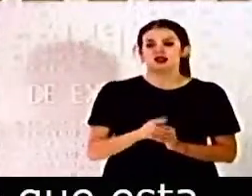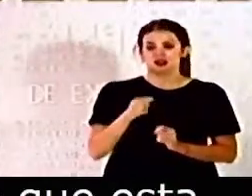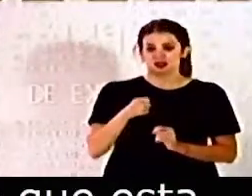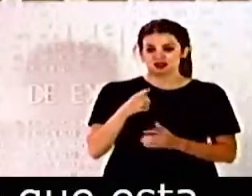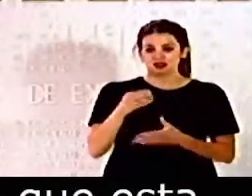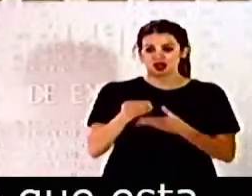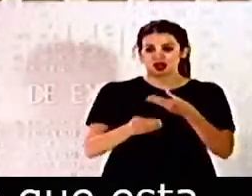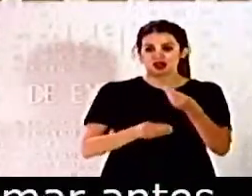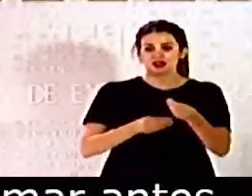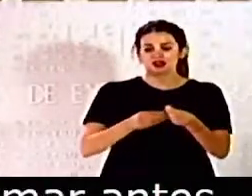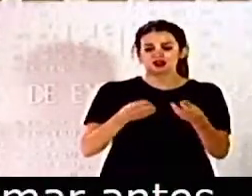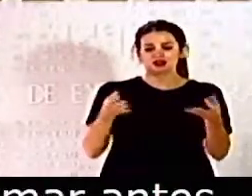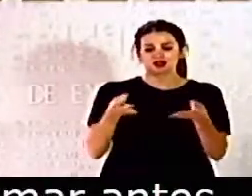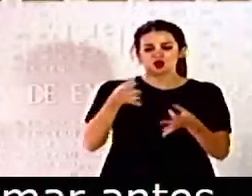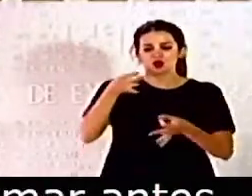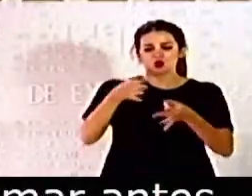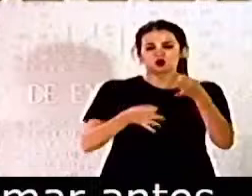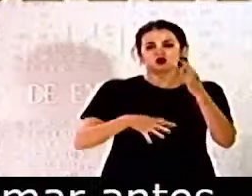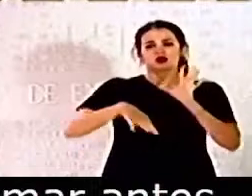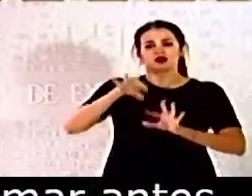hace más justas las tomas de decisiones.